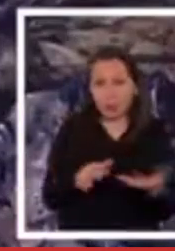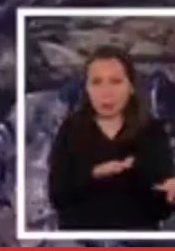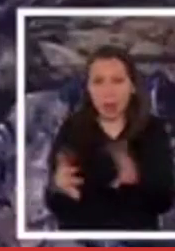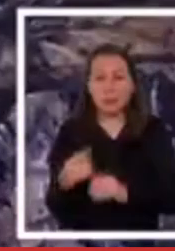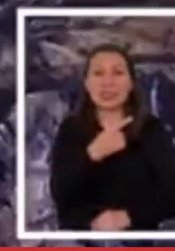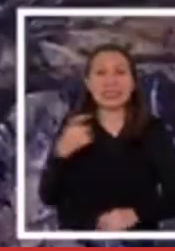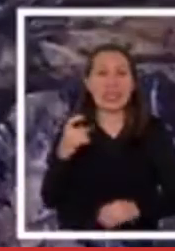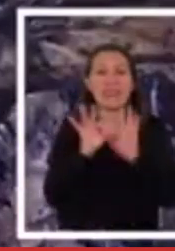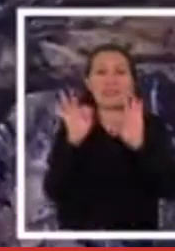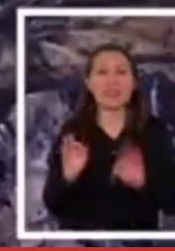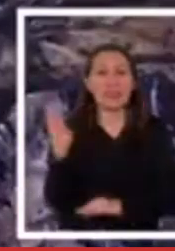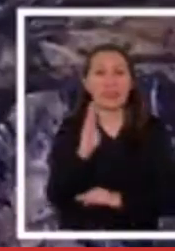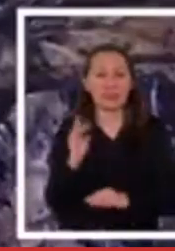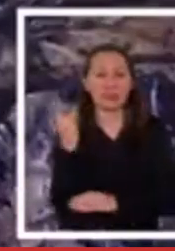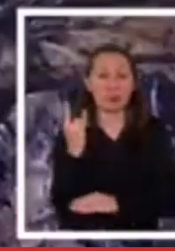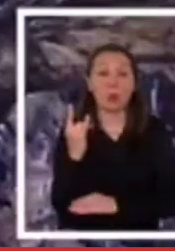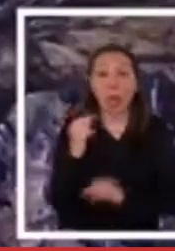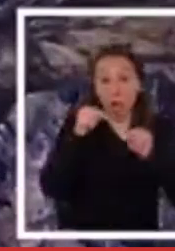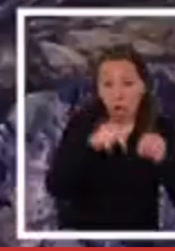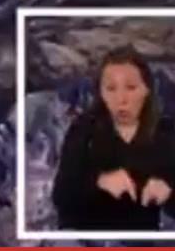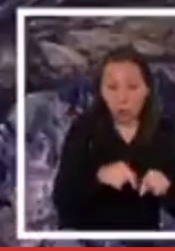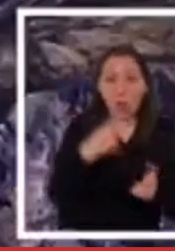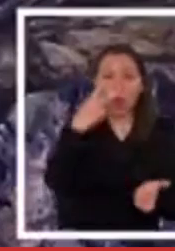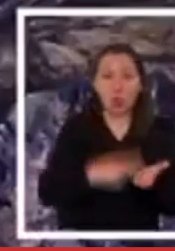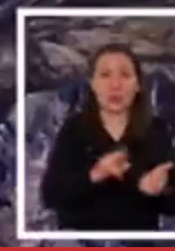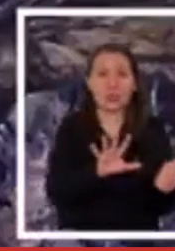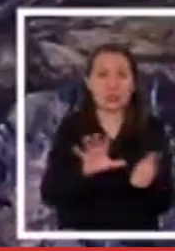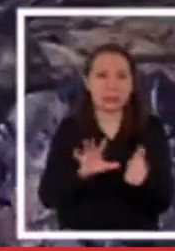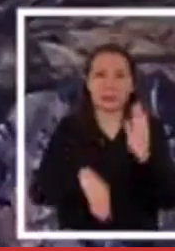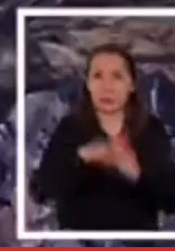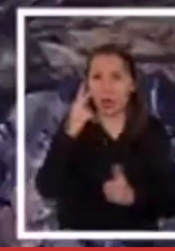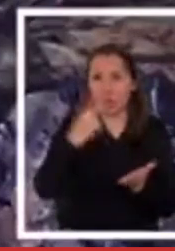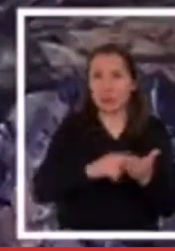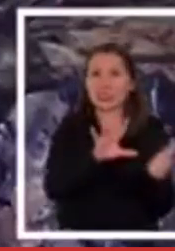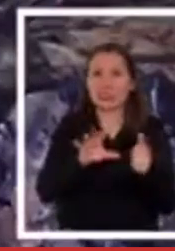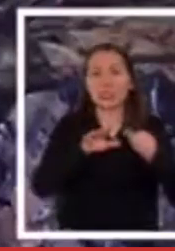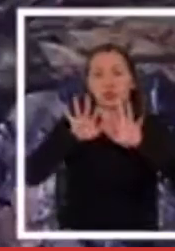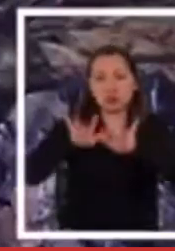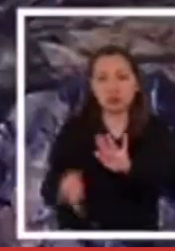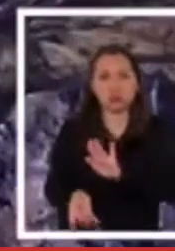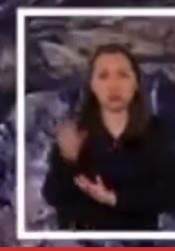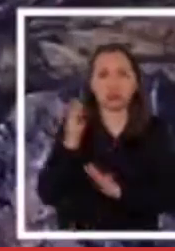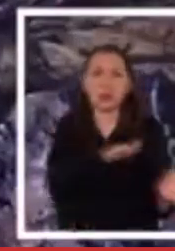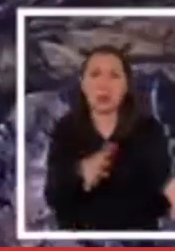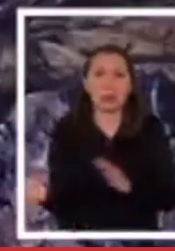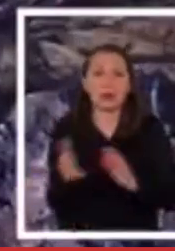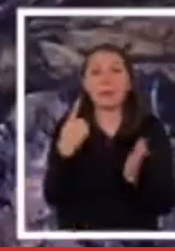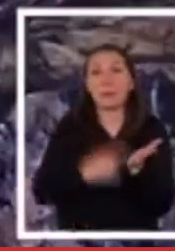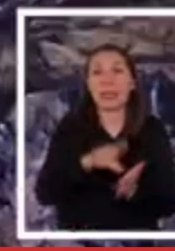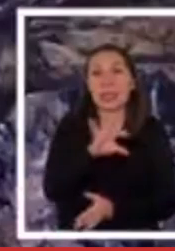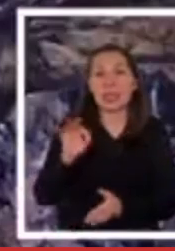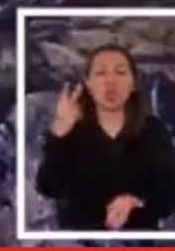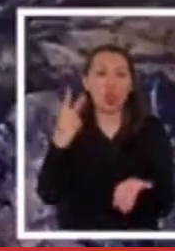aproximadamente 100 fichas básicas de emergencia y de hoy ya tenemos dos mil seiscientos más de dos mil seiscientas digitadas y aproximadamente entre